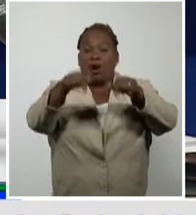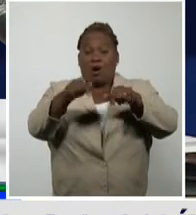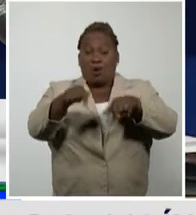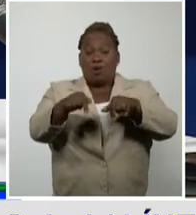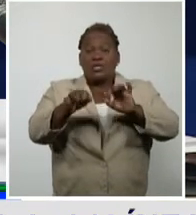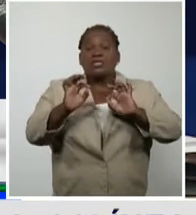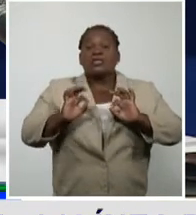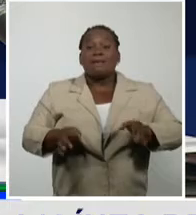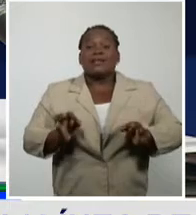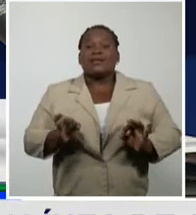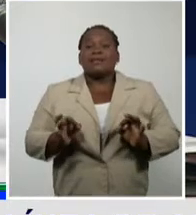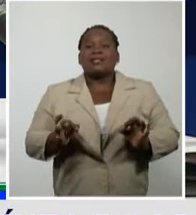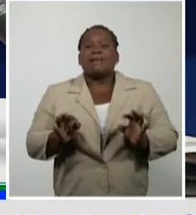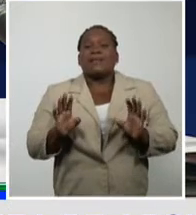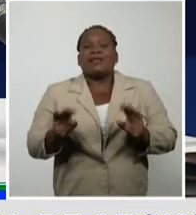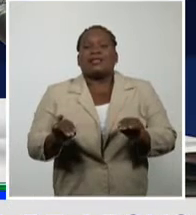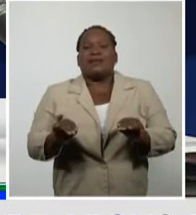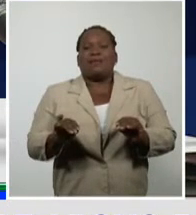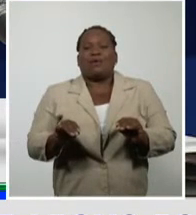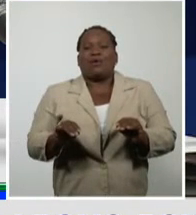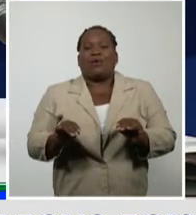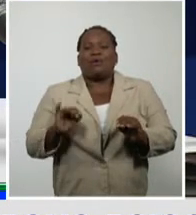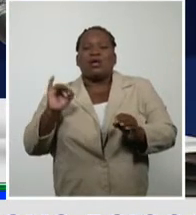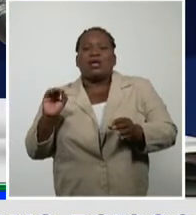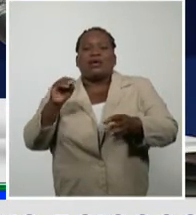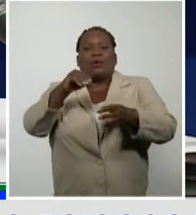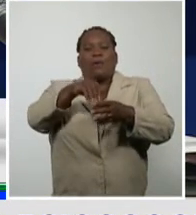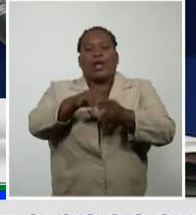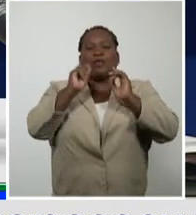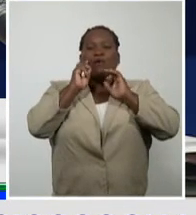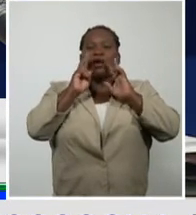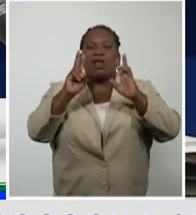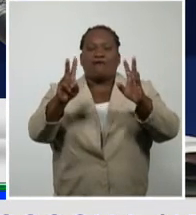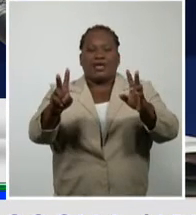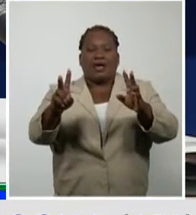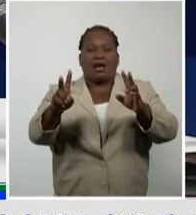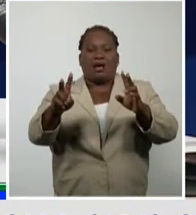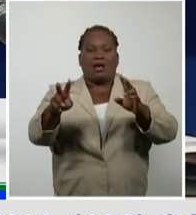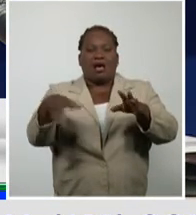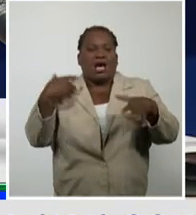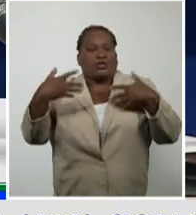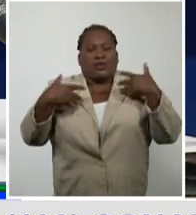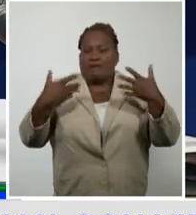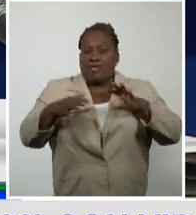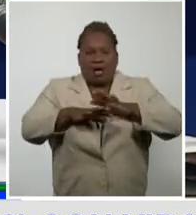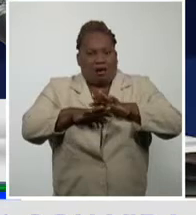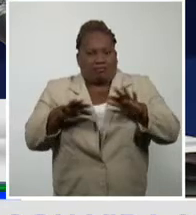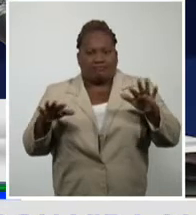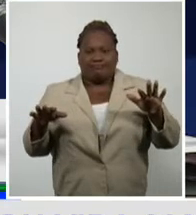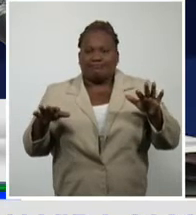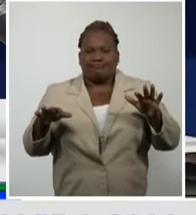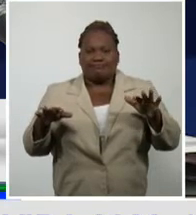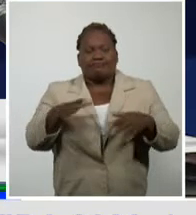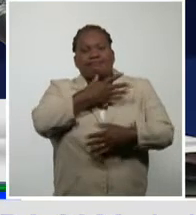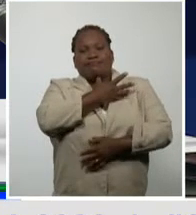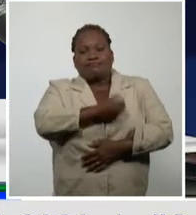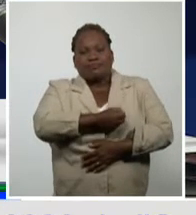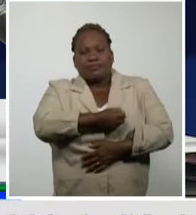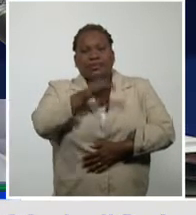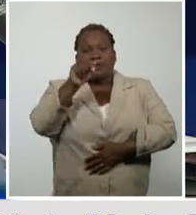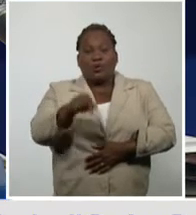decimos, se encuentra incorporado a su vida, a su actividad y demás. Lamentablemente hoy tenemos